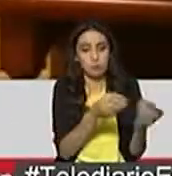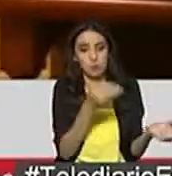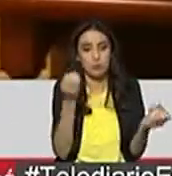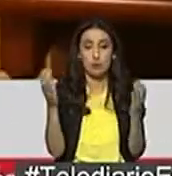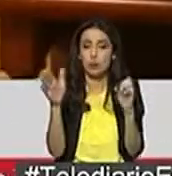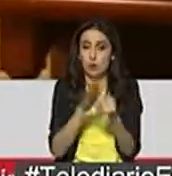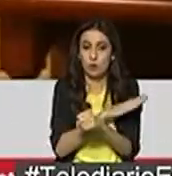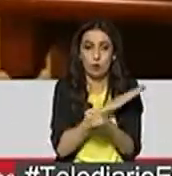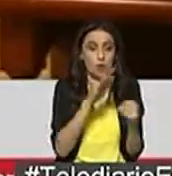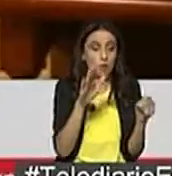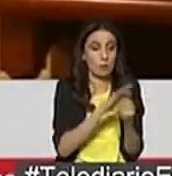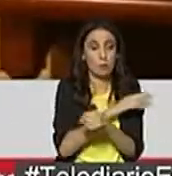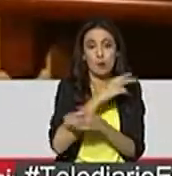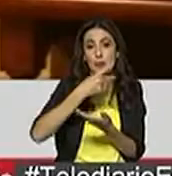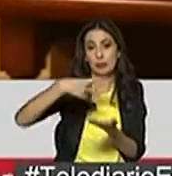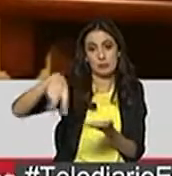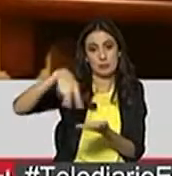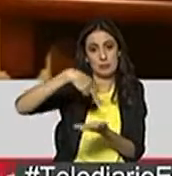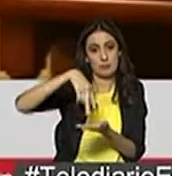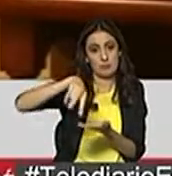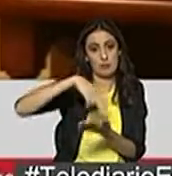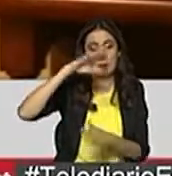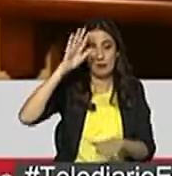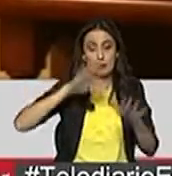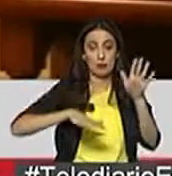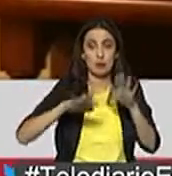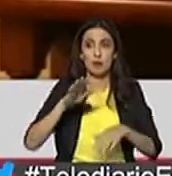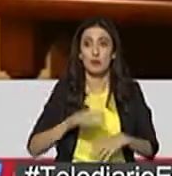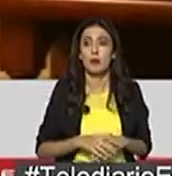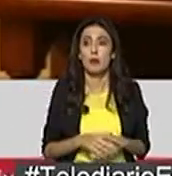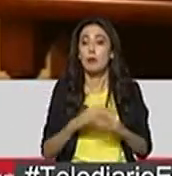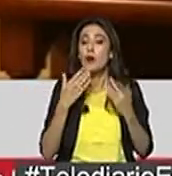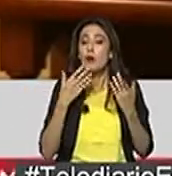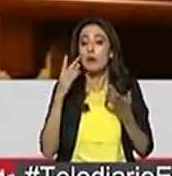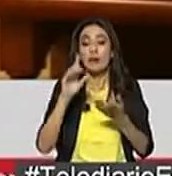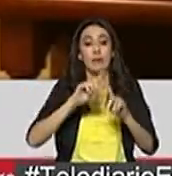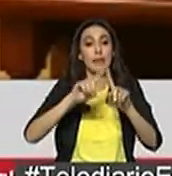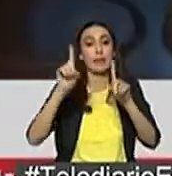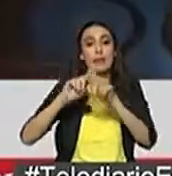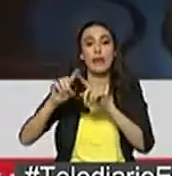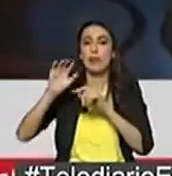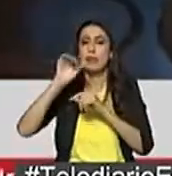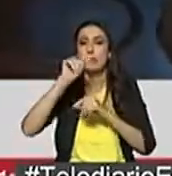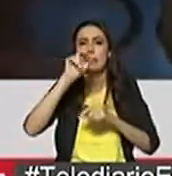completo. La gente bailaba alrededor de él, interpretando pasillos, pasacalles, San Juanitos y Arabís.